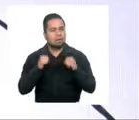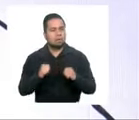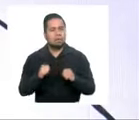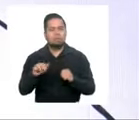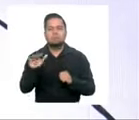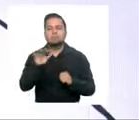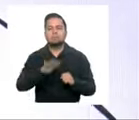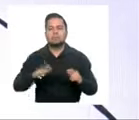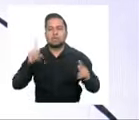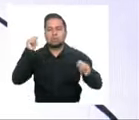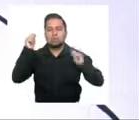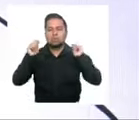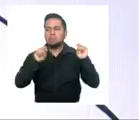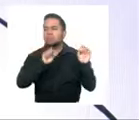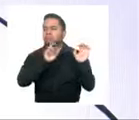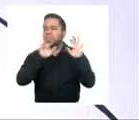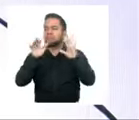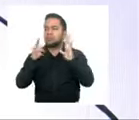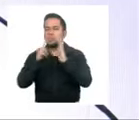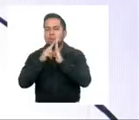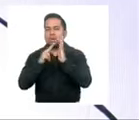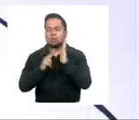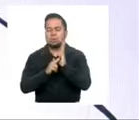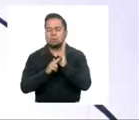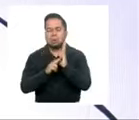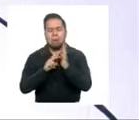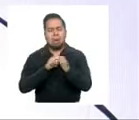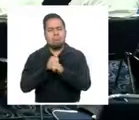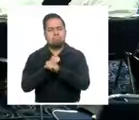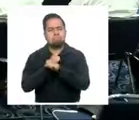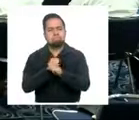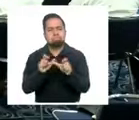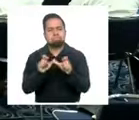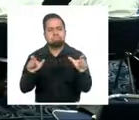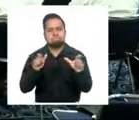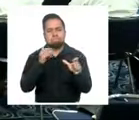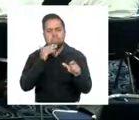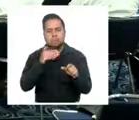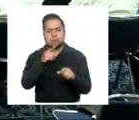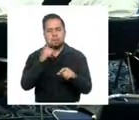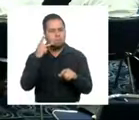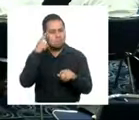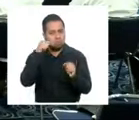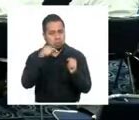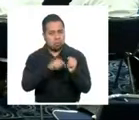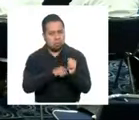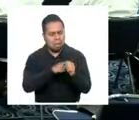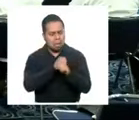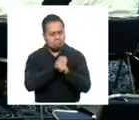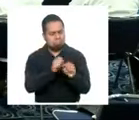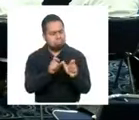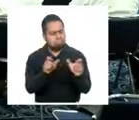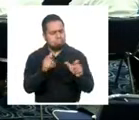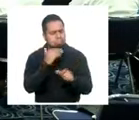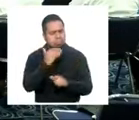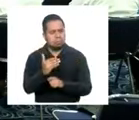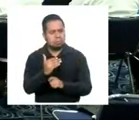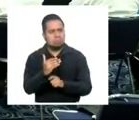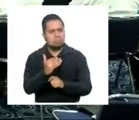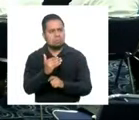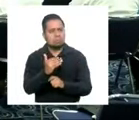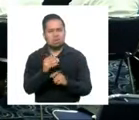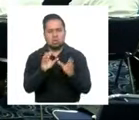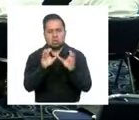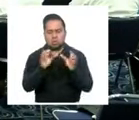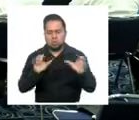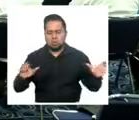turistas que van a Huatulco están seguros, los que van a Puerto Escondido están seguros, los que van en toda la